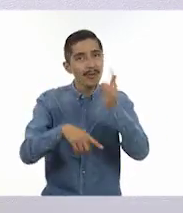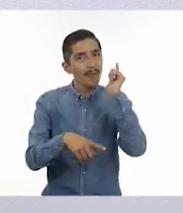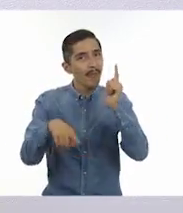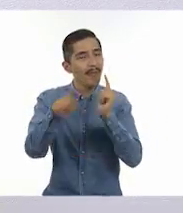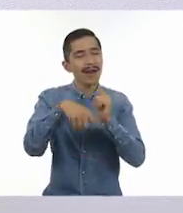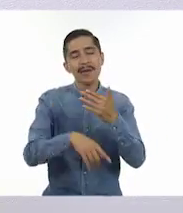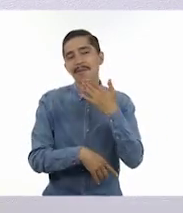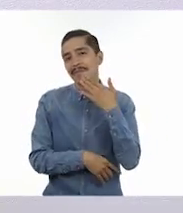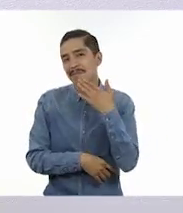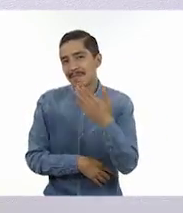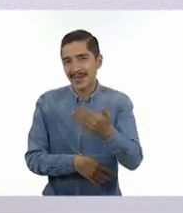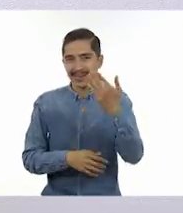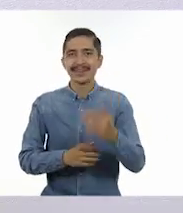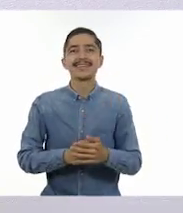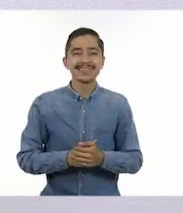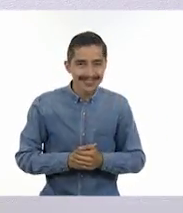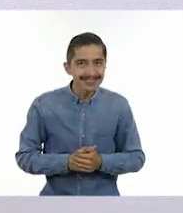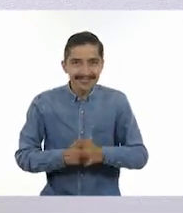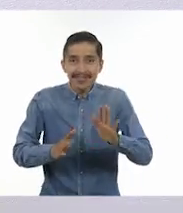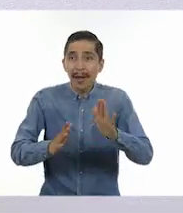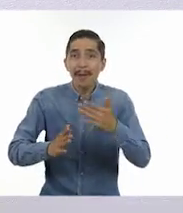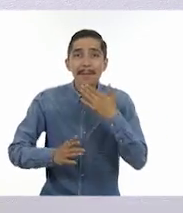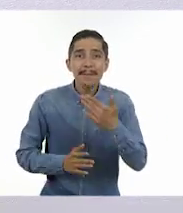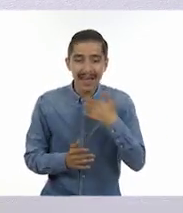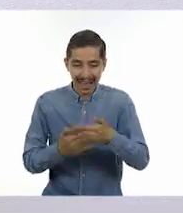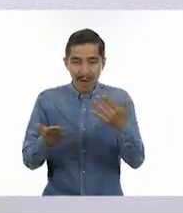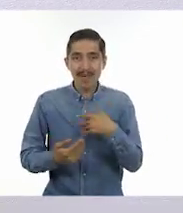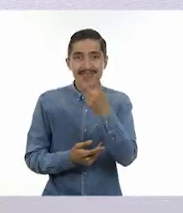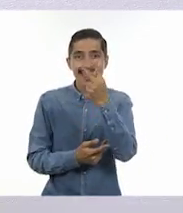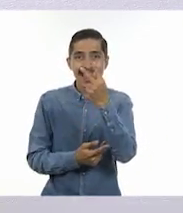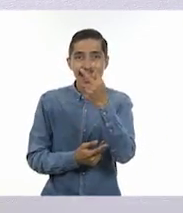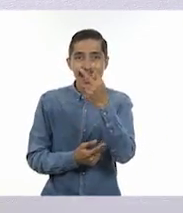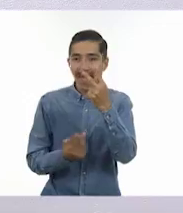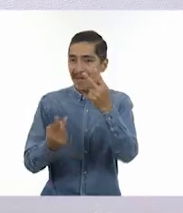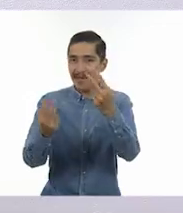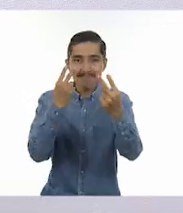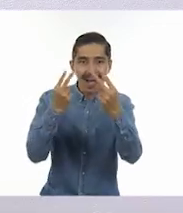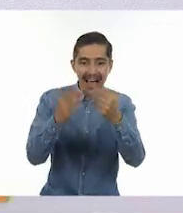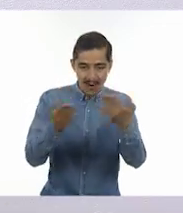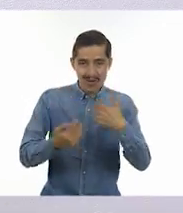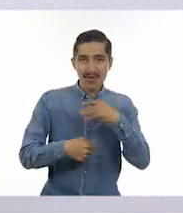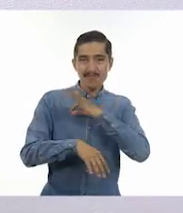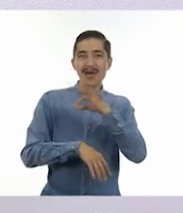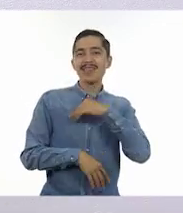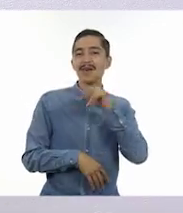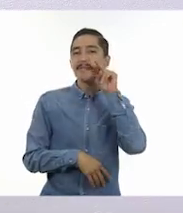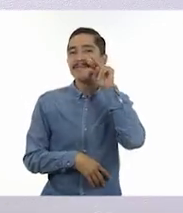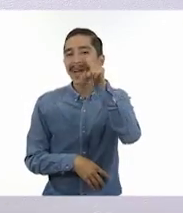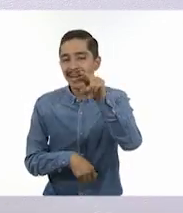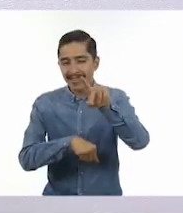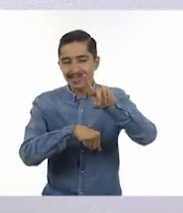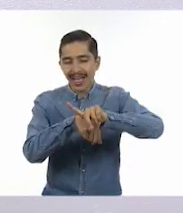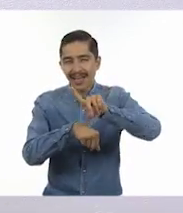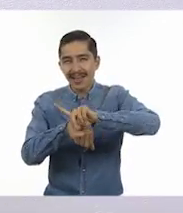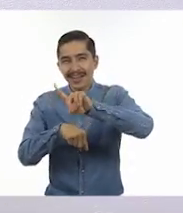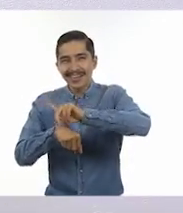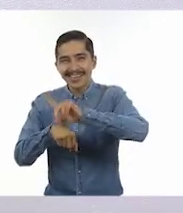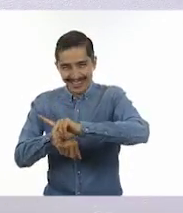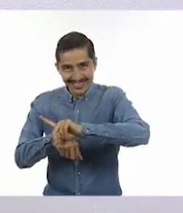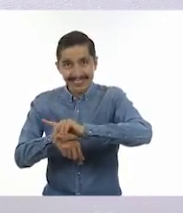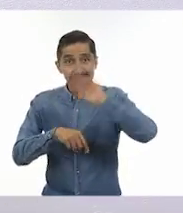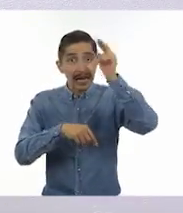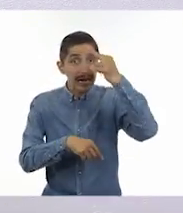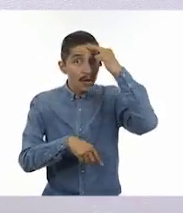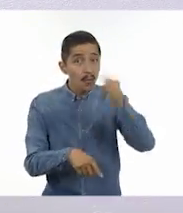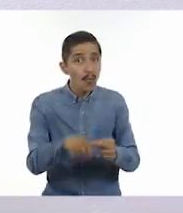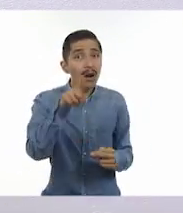que muy bien. ¡Qué bueno que salgo en la tele! Así los puedo ver todos los días.